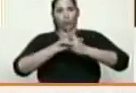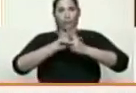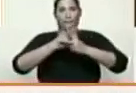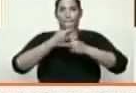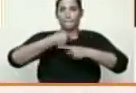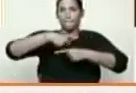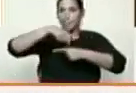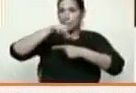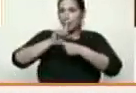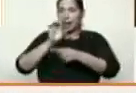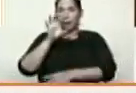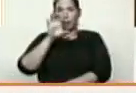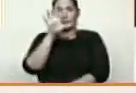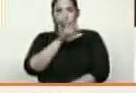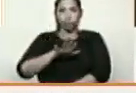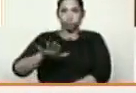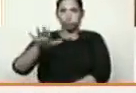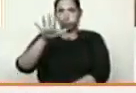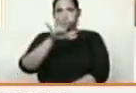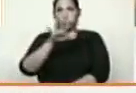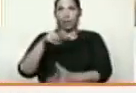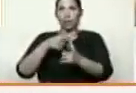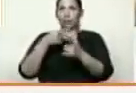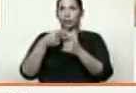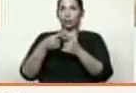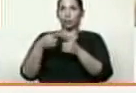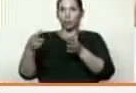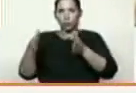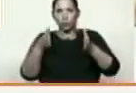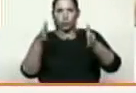la nación, entonces la vida de la